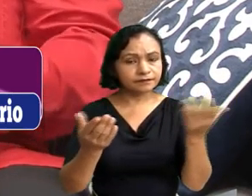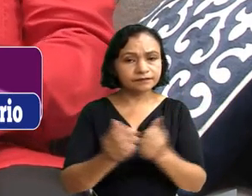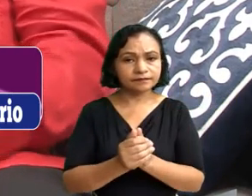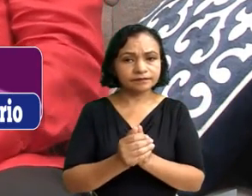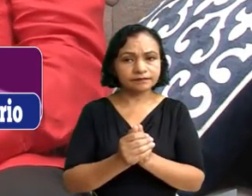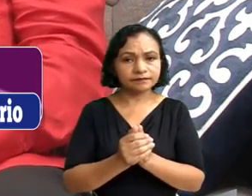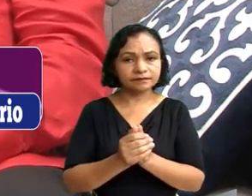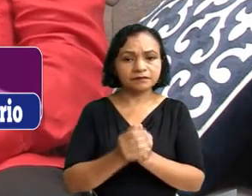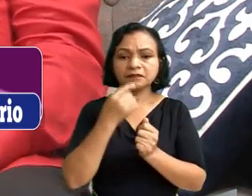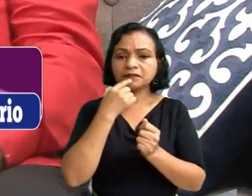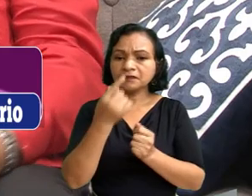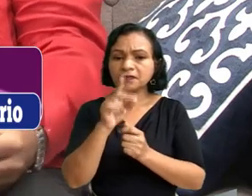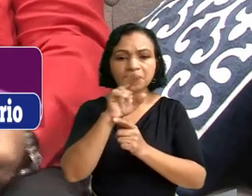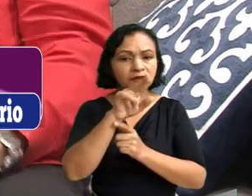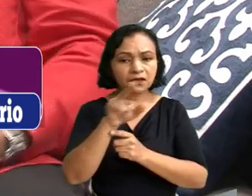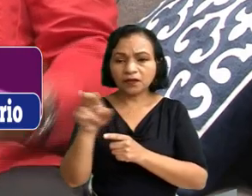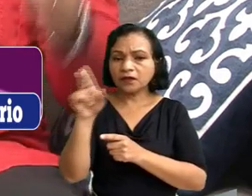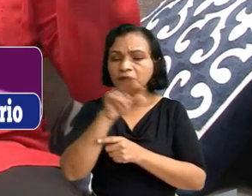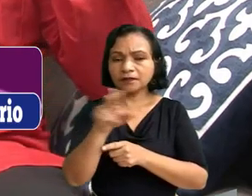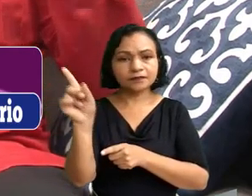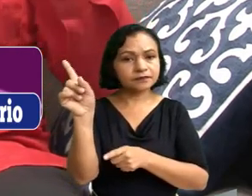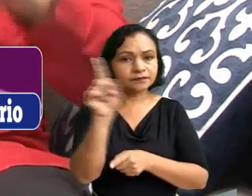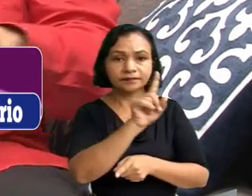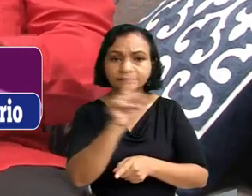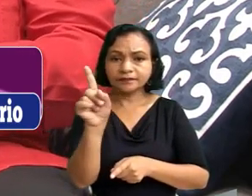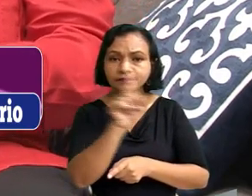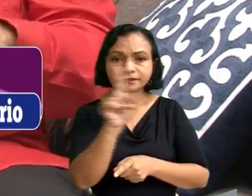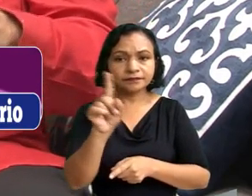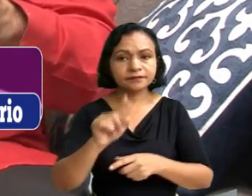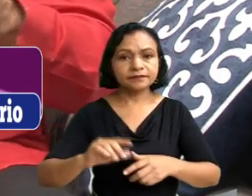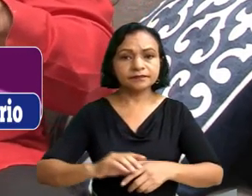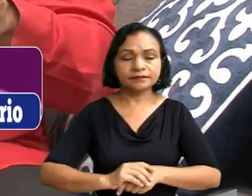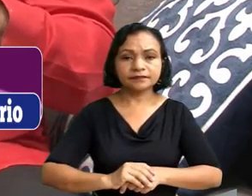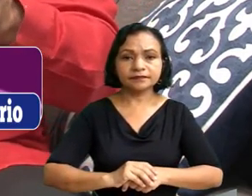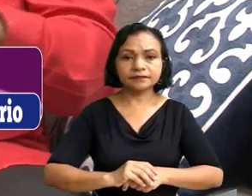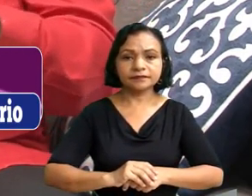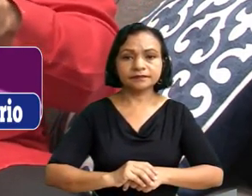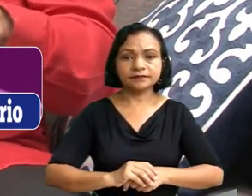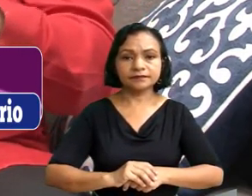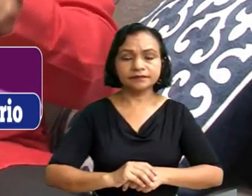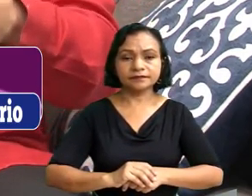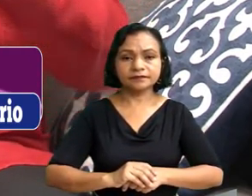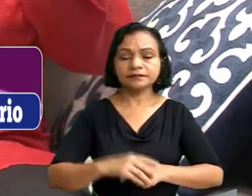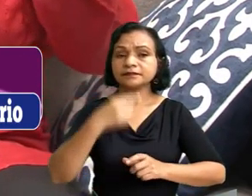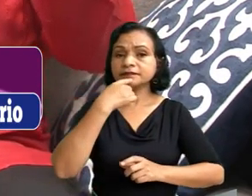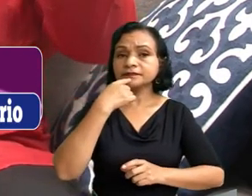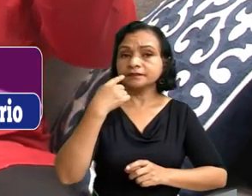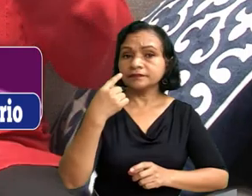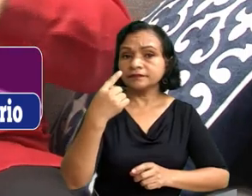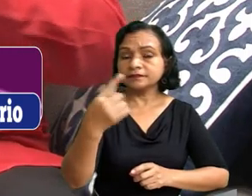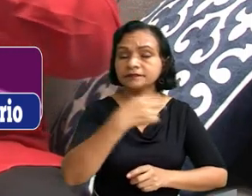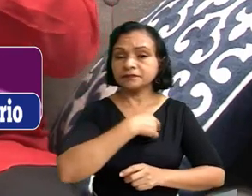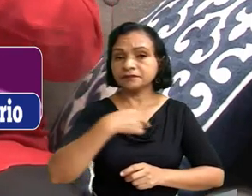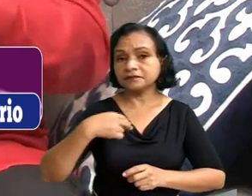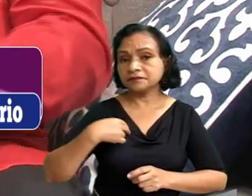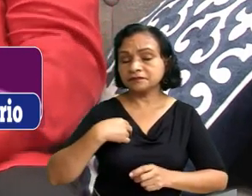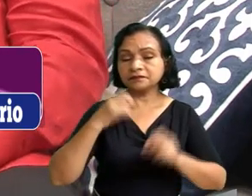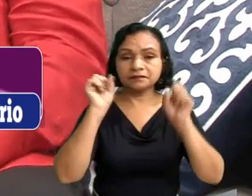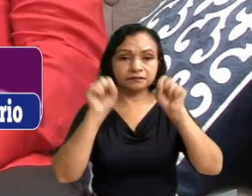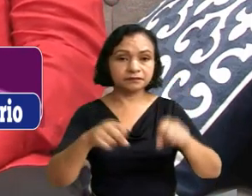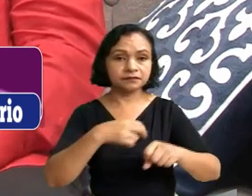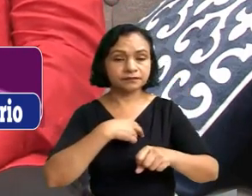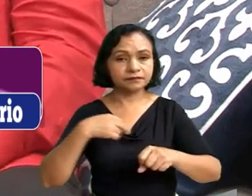retórica no estamos en él en decir que es lo que se va a hacer que lo que se puede